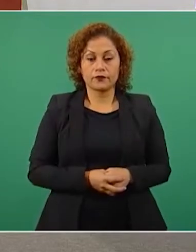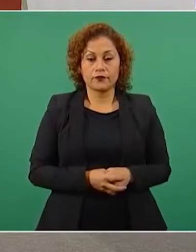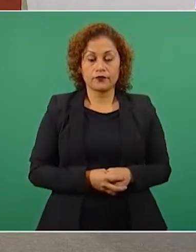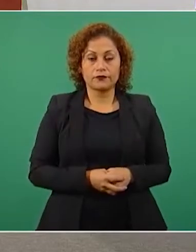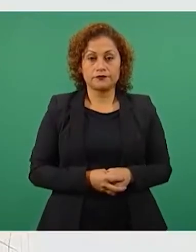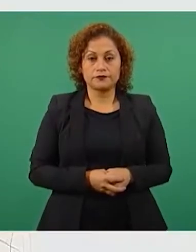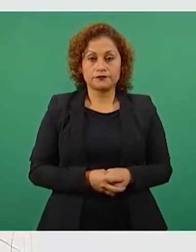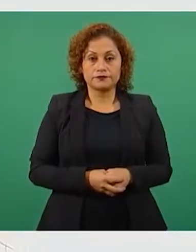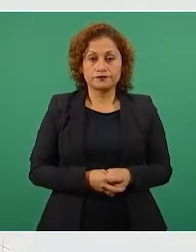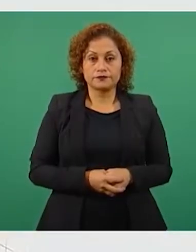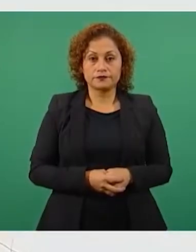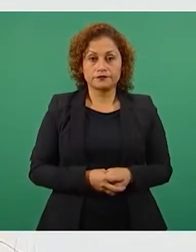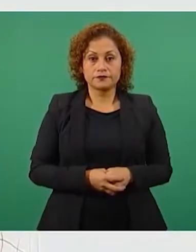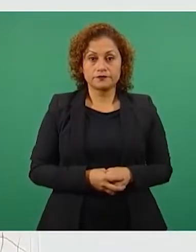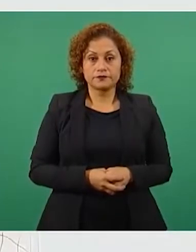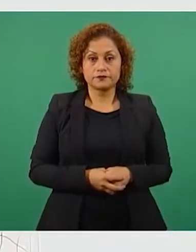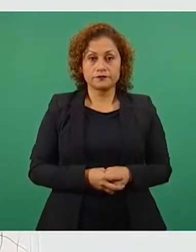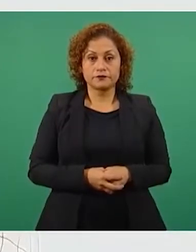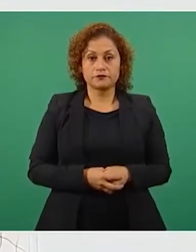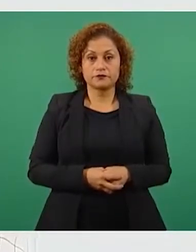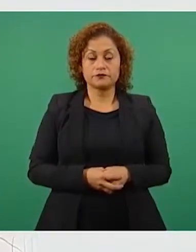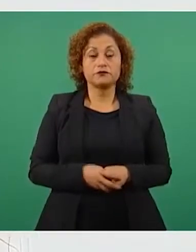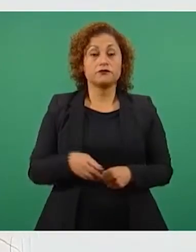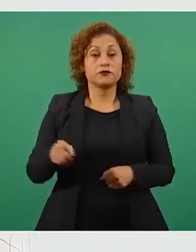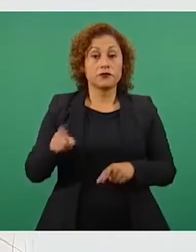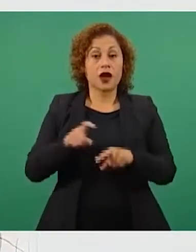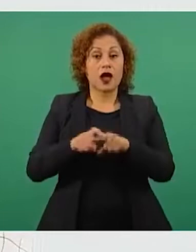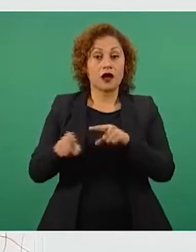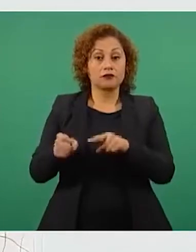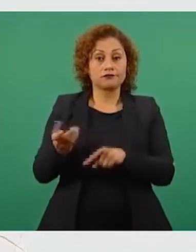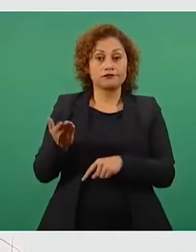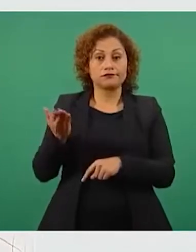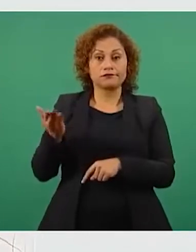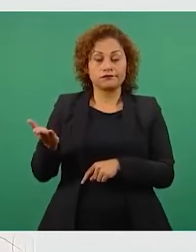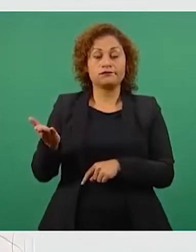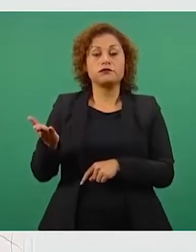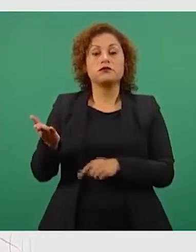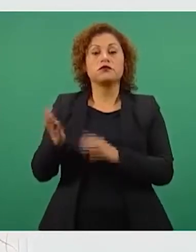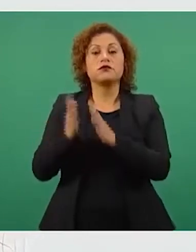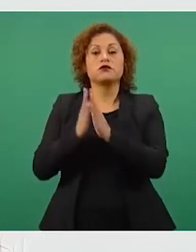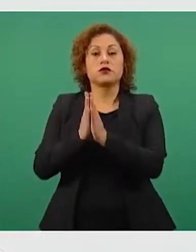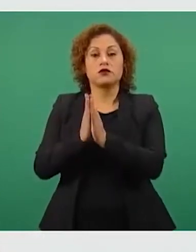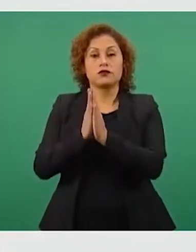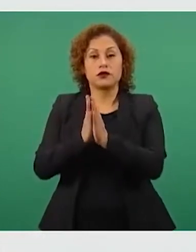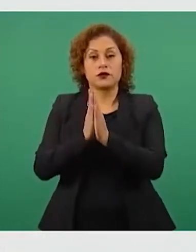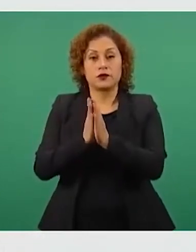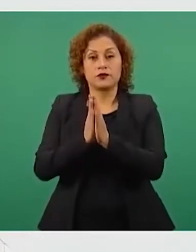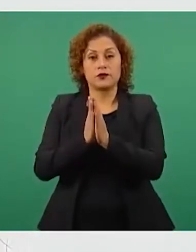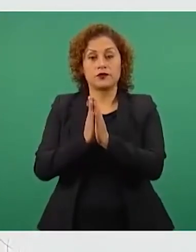pidió que no votara a favor de